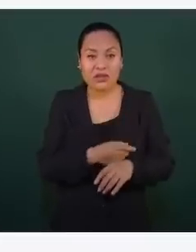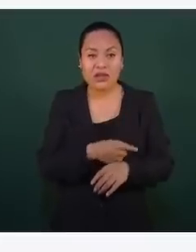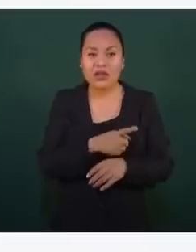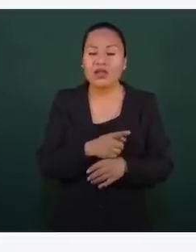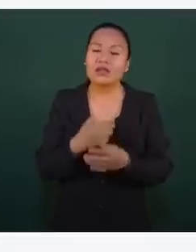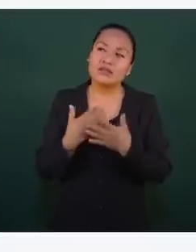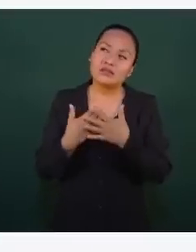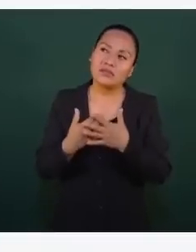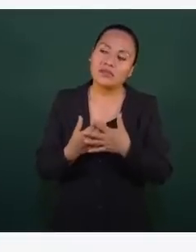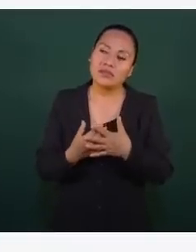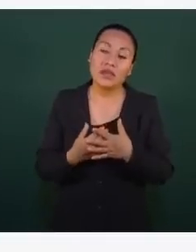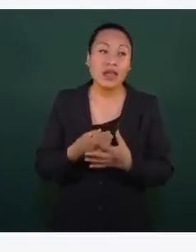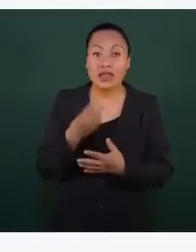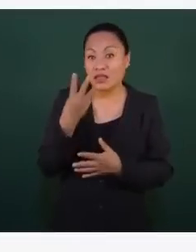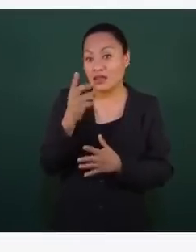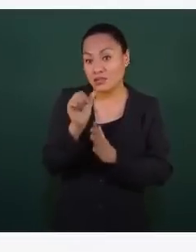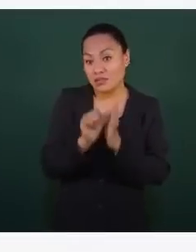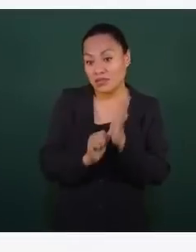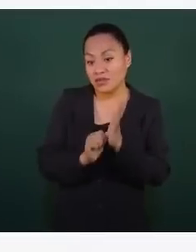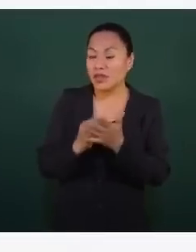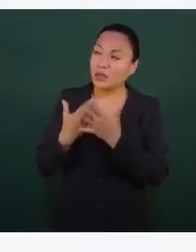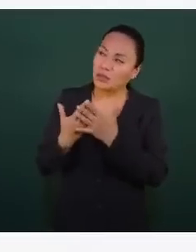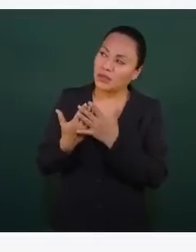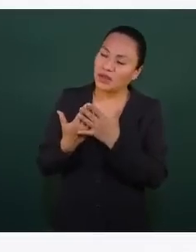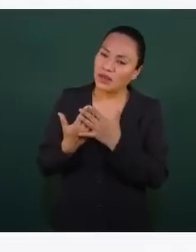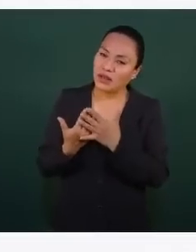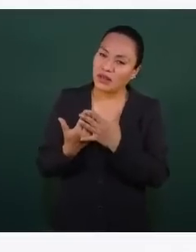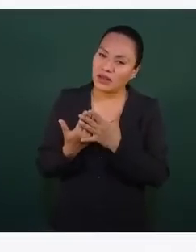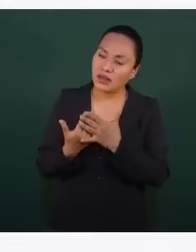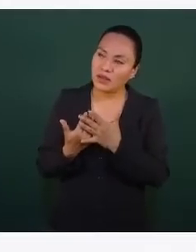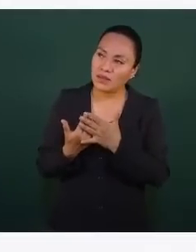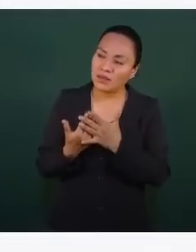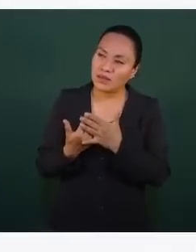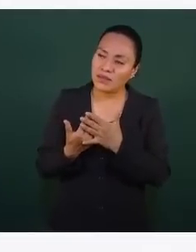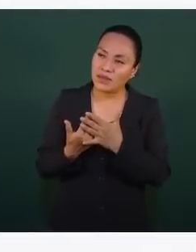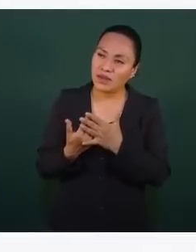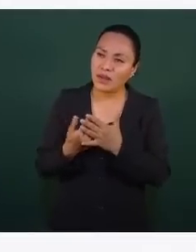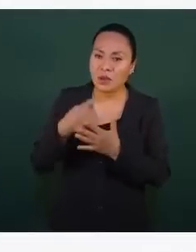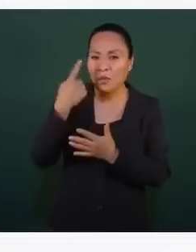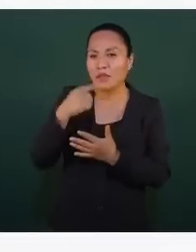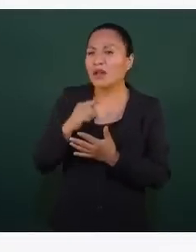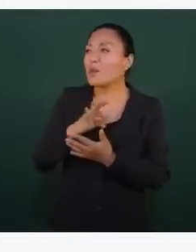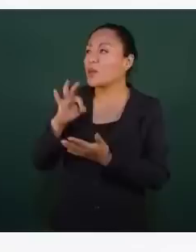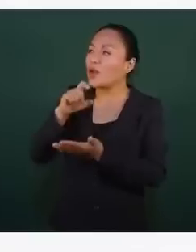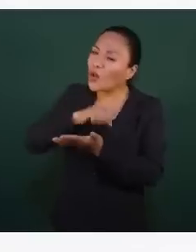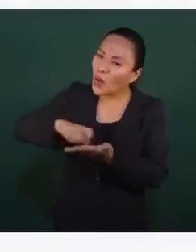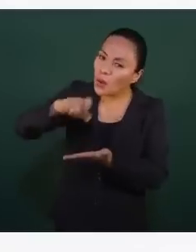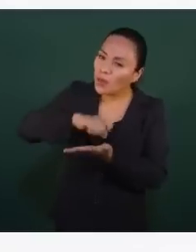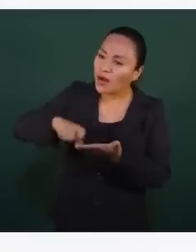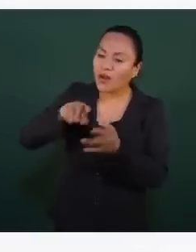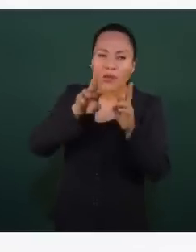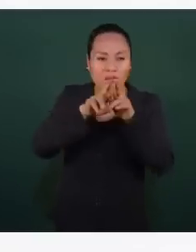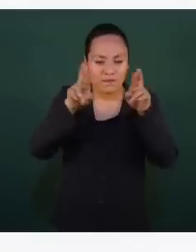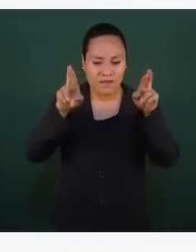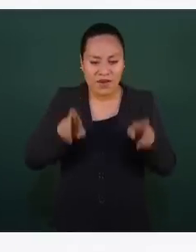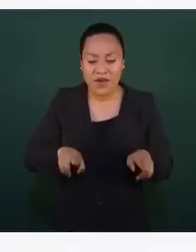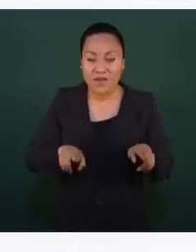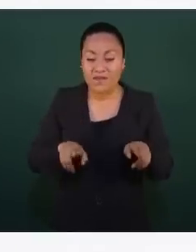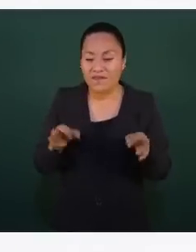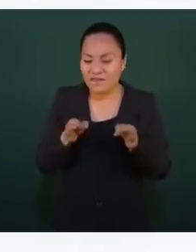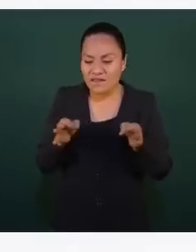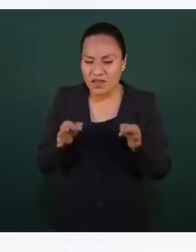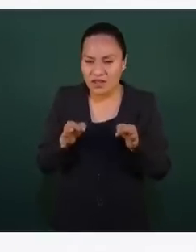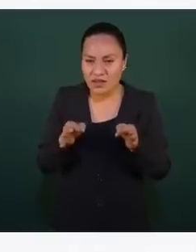esperar 3 meses para recibir un refrigerador, cuando en América del